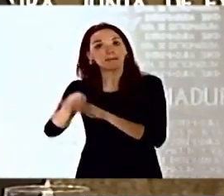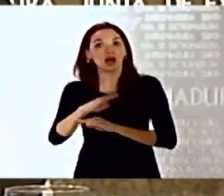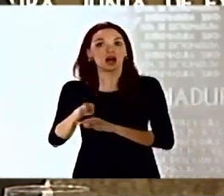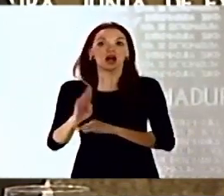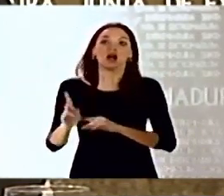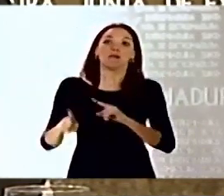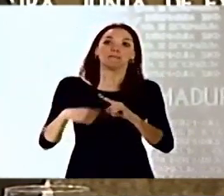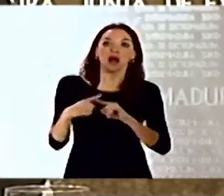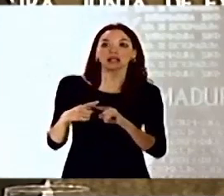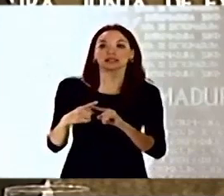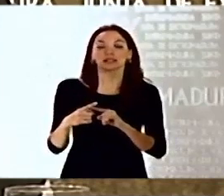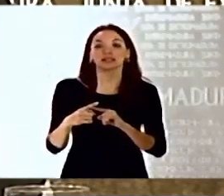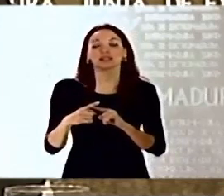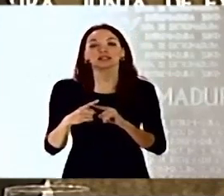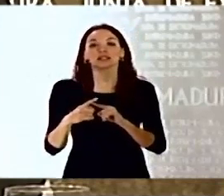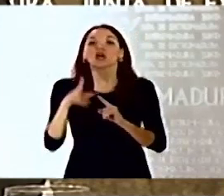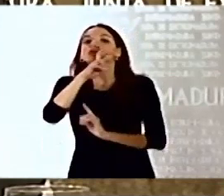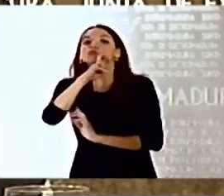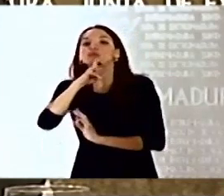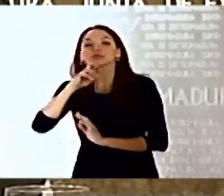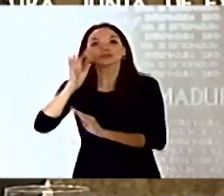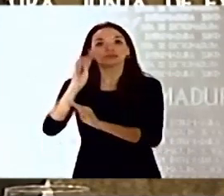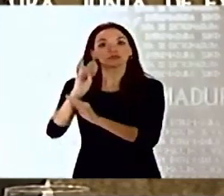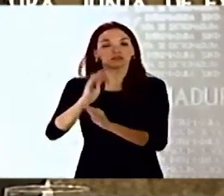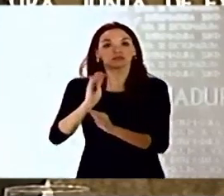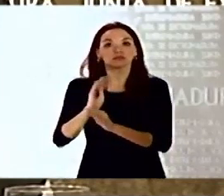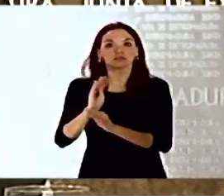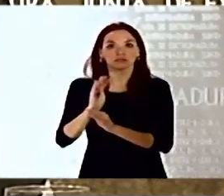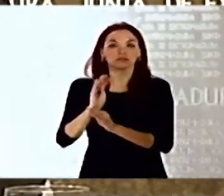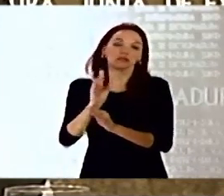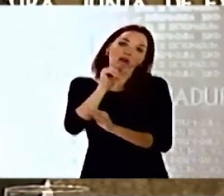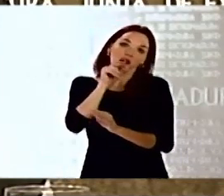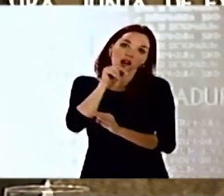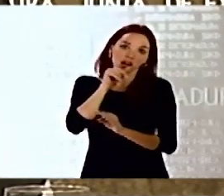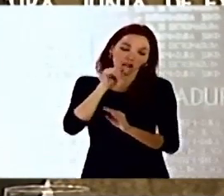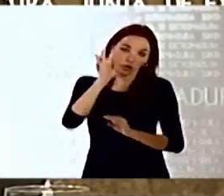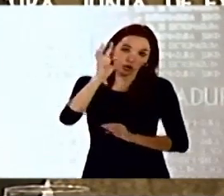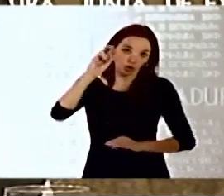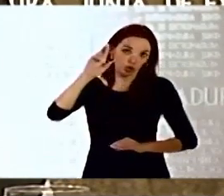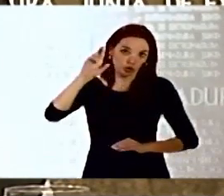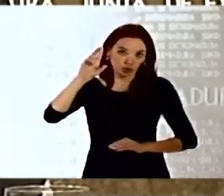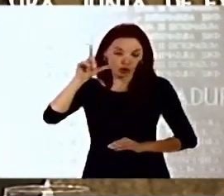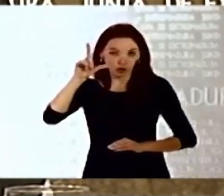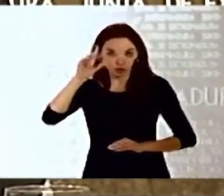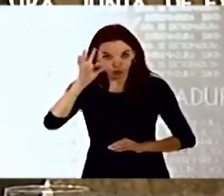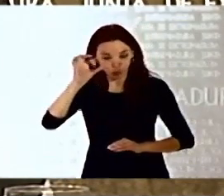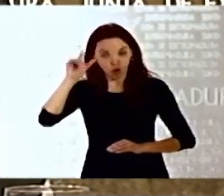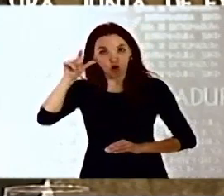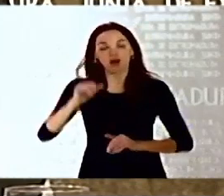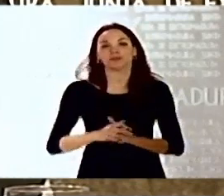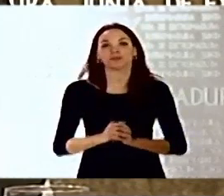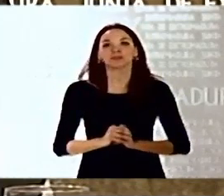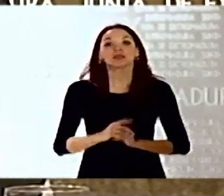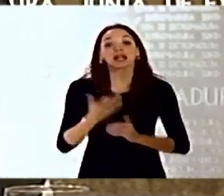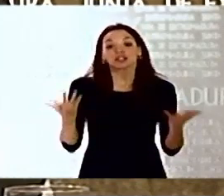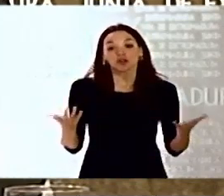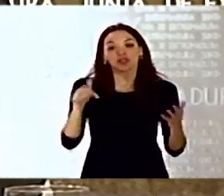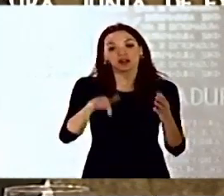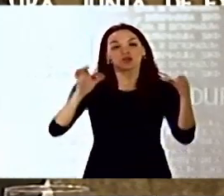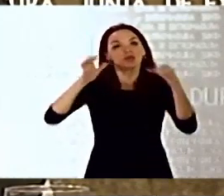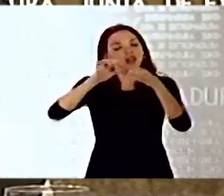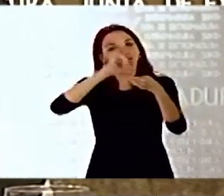de esa conservación de la tórtola, con lo cual esta comunidad autónoma lleva